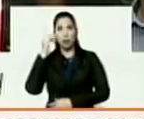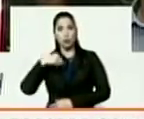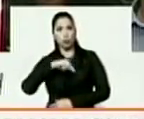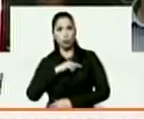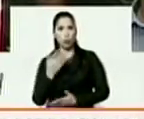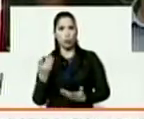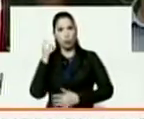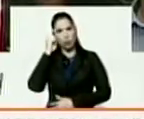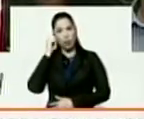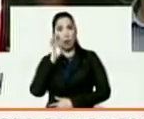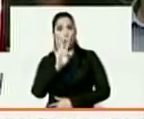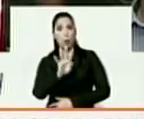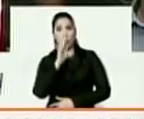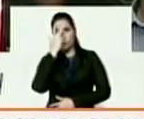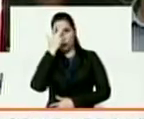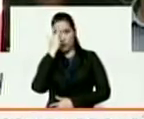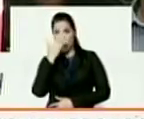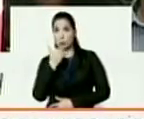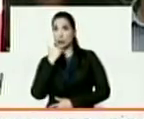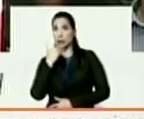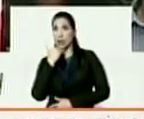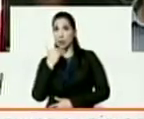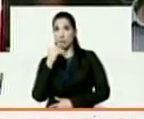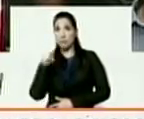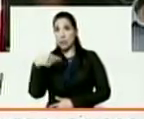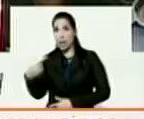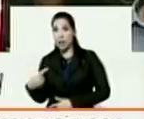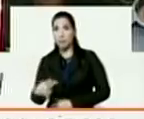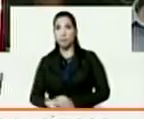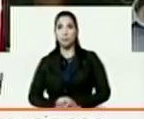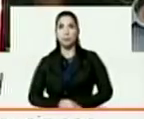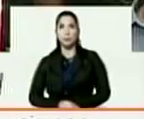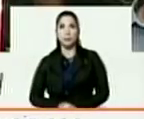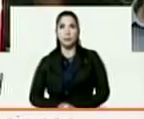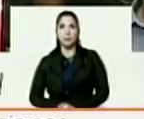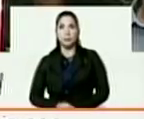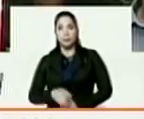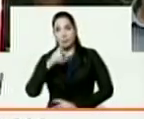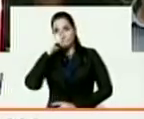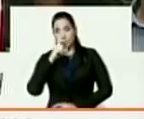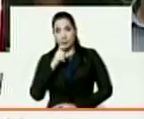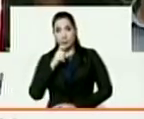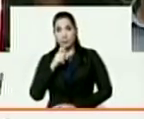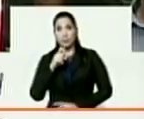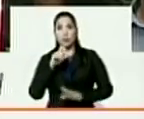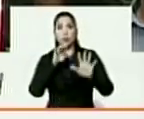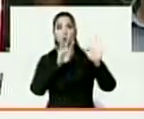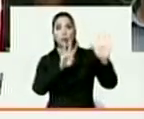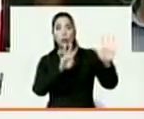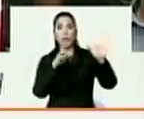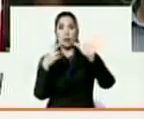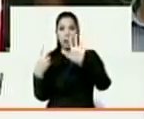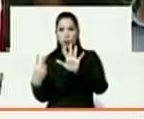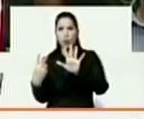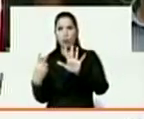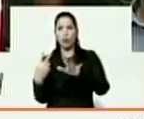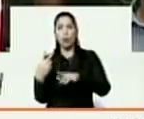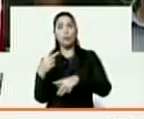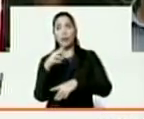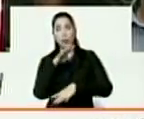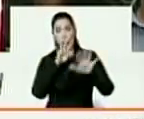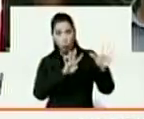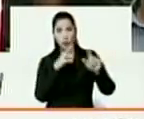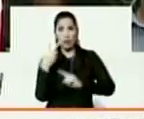en los días del 4 de febrero 4 de febrero del año 92 tal día como hoy